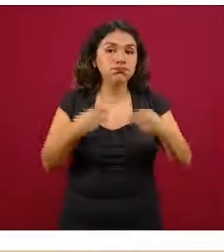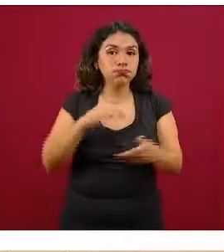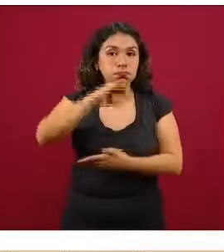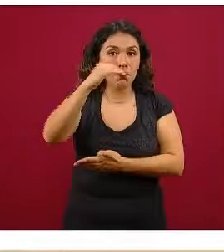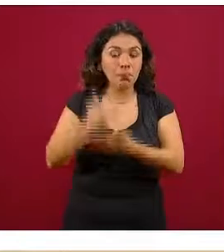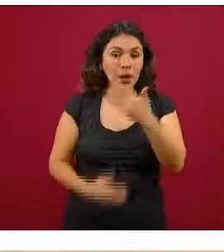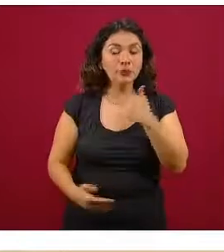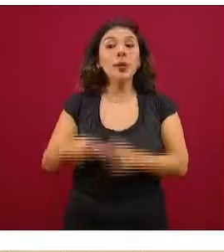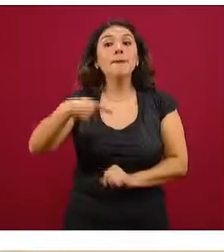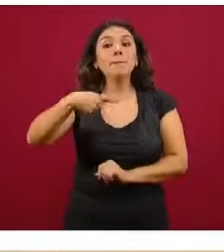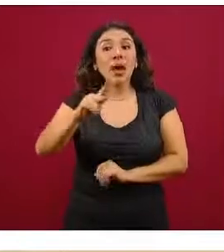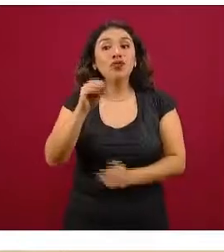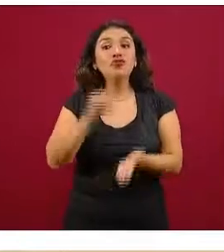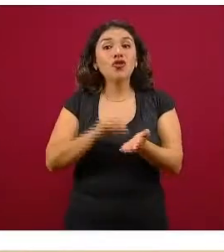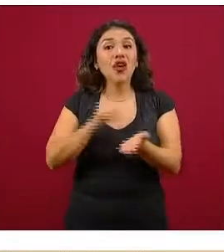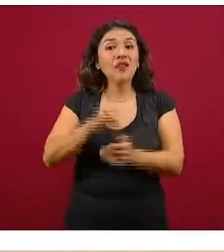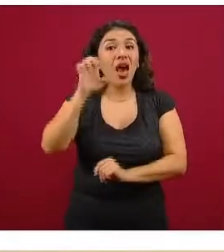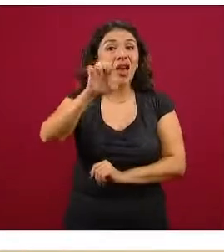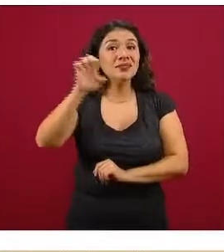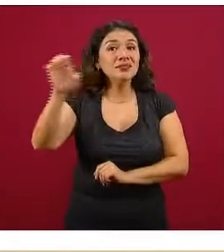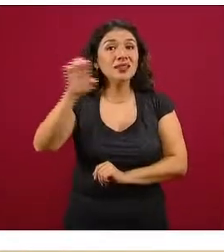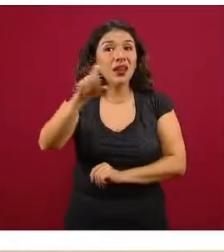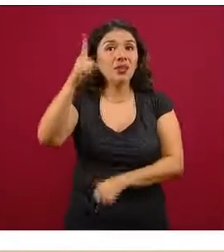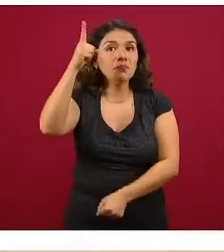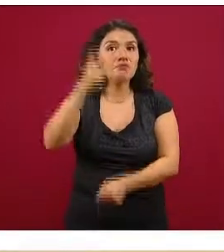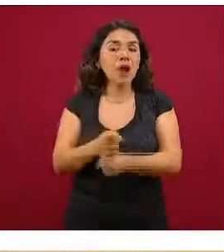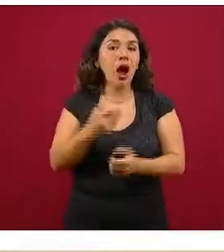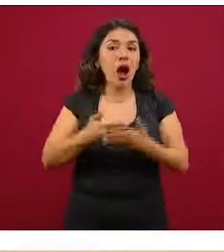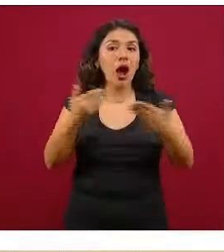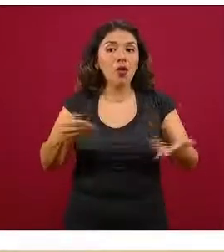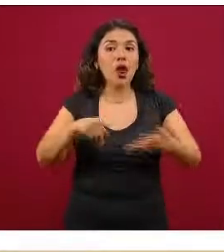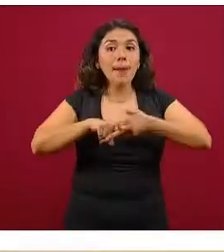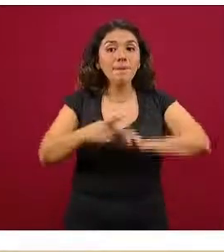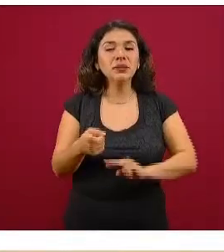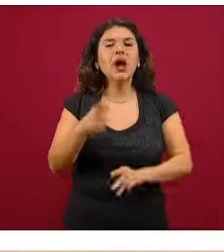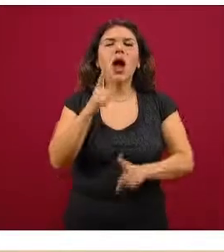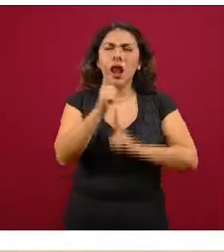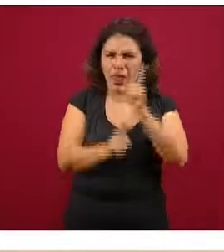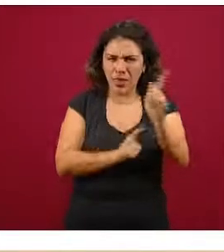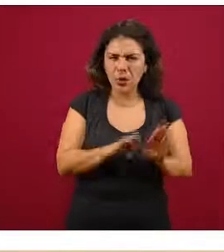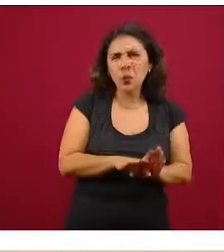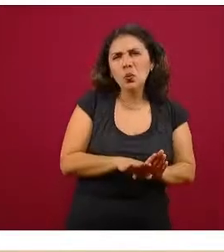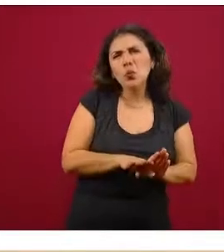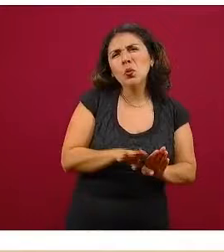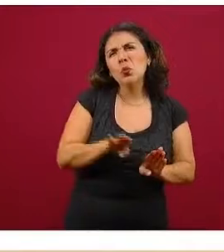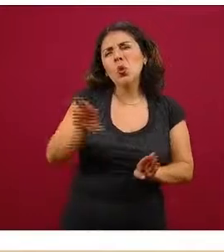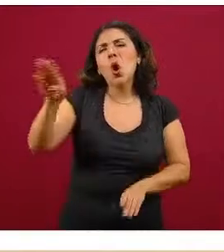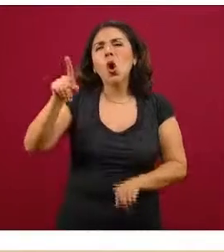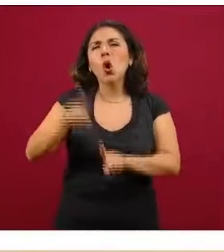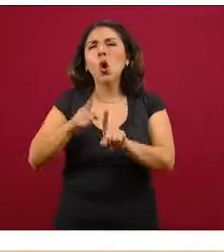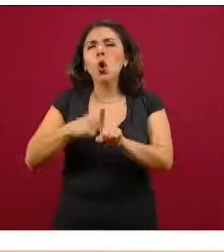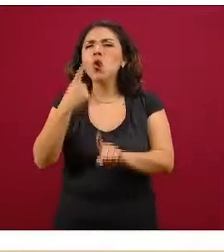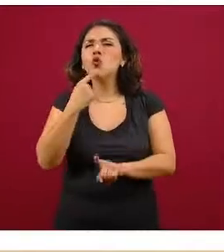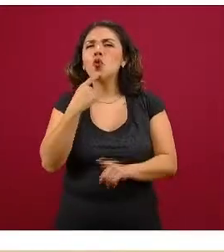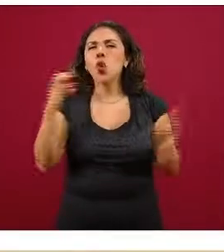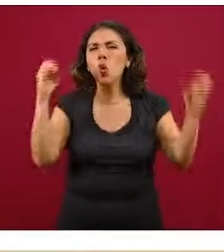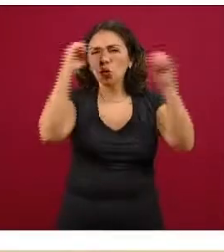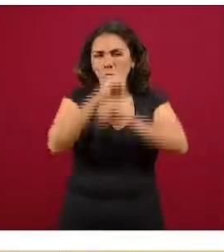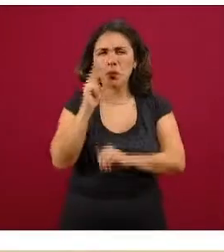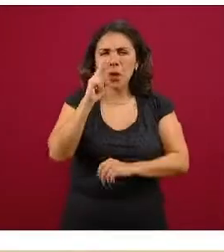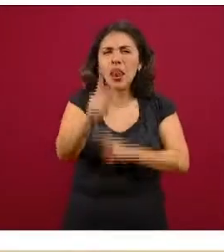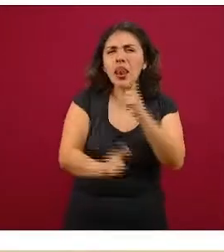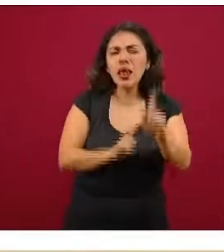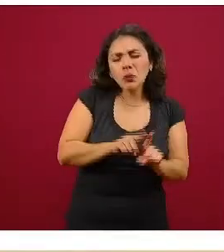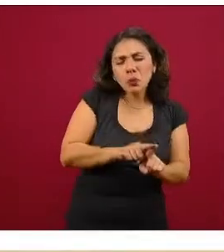No así todavía Ensenada. Ensenada inició un ascenso un poco más lento en la curva roja oscura, un poco más lento entre